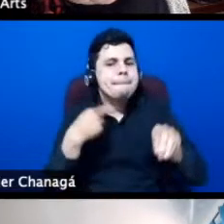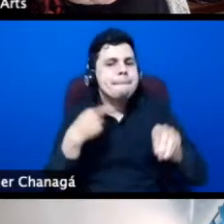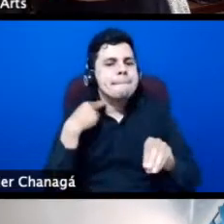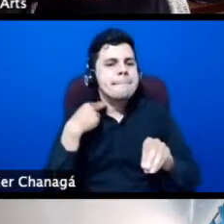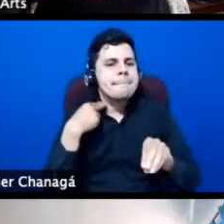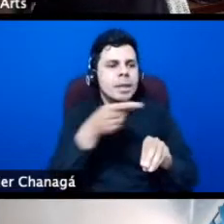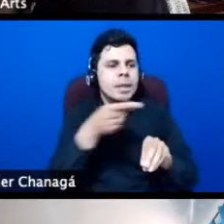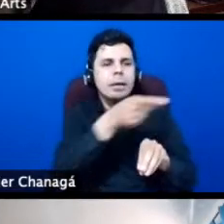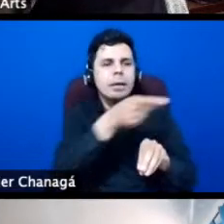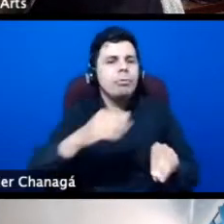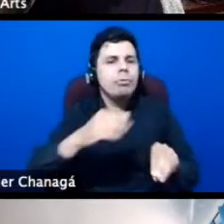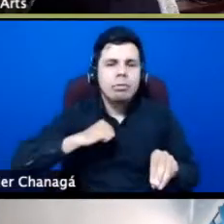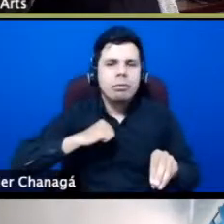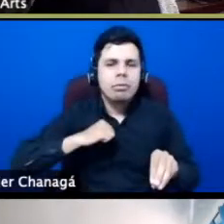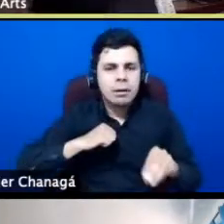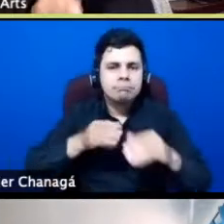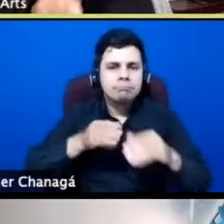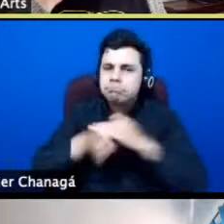educación virtual.